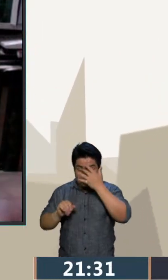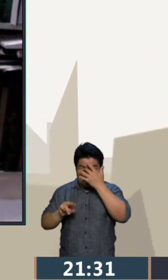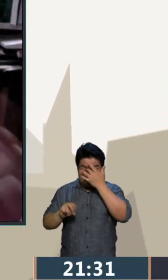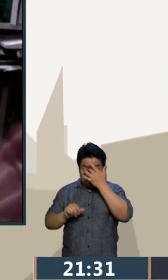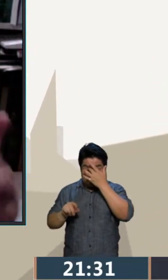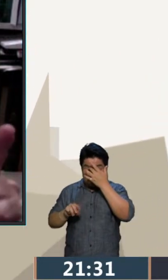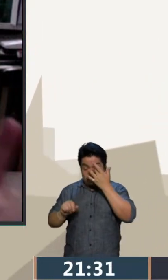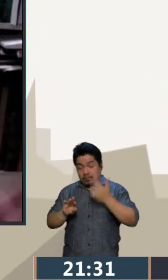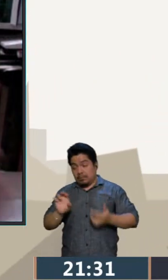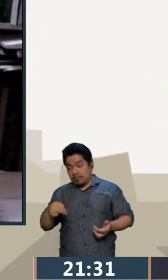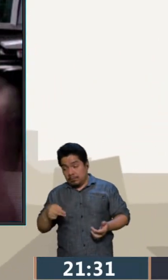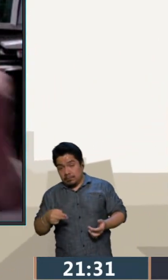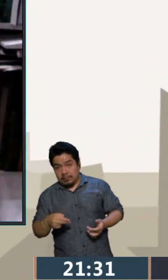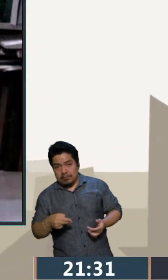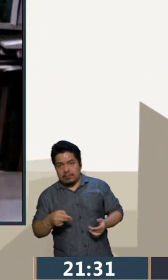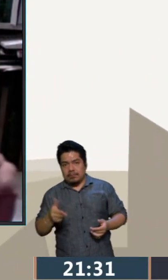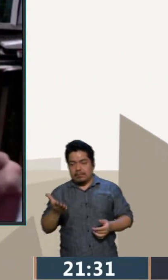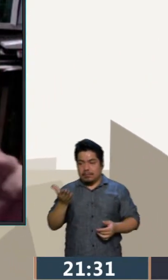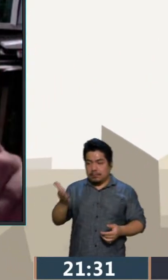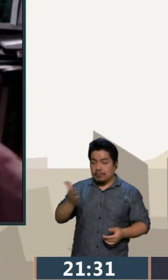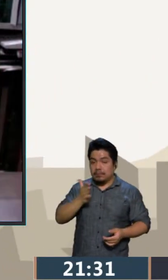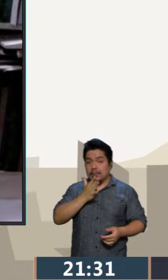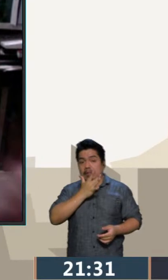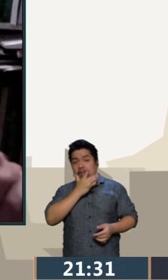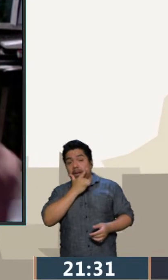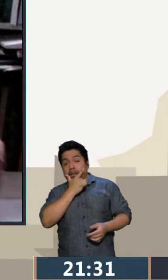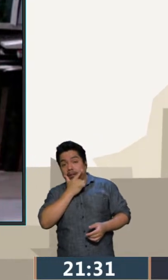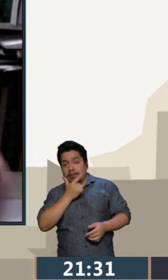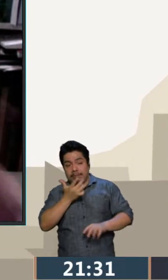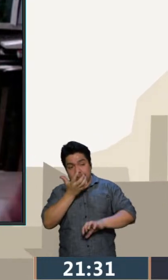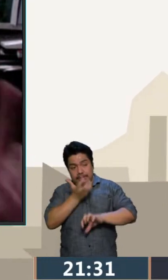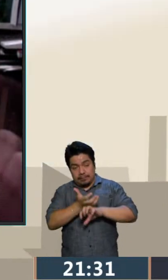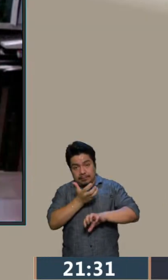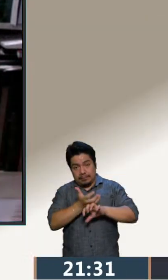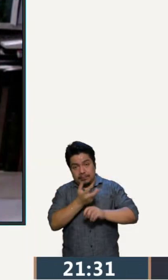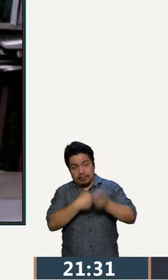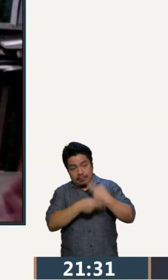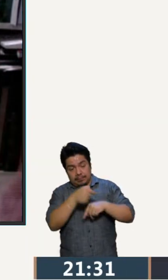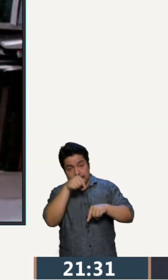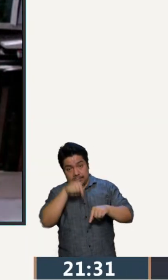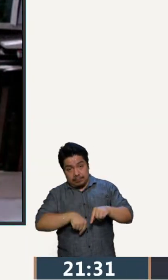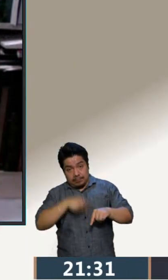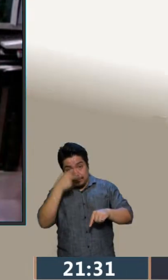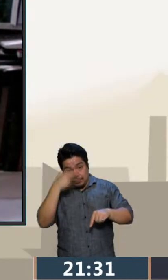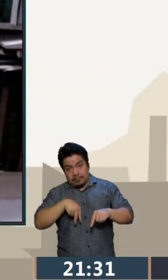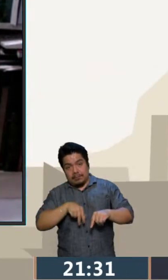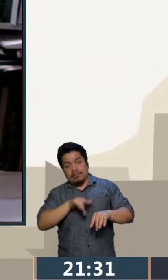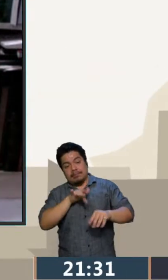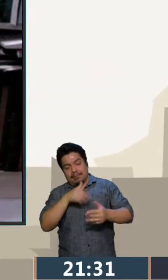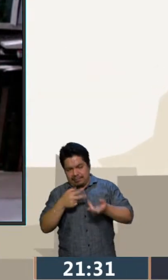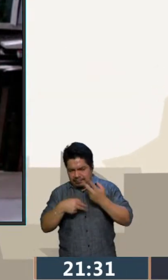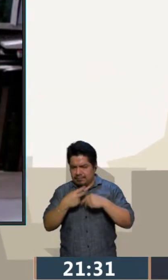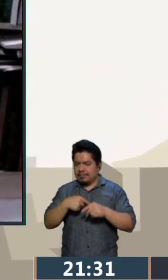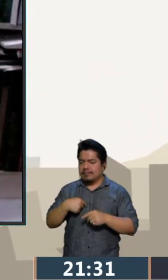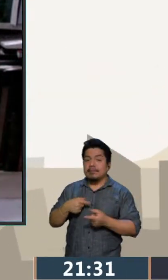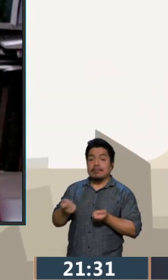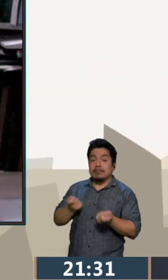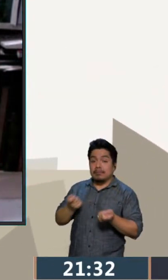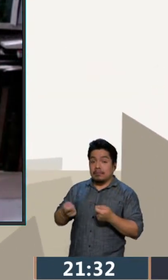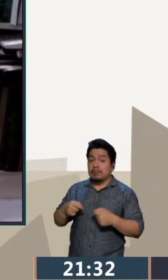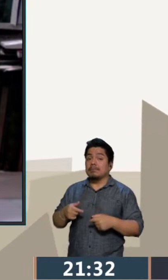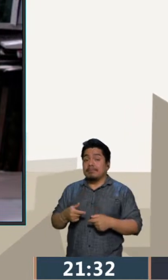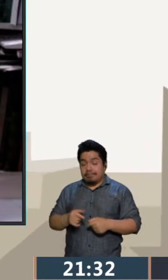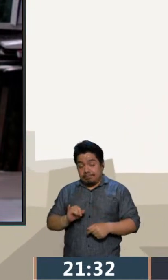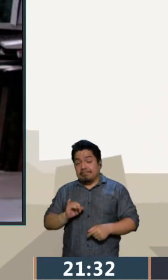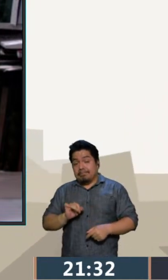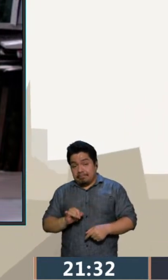Beltrán, que pide en buen inglés, ¿sí?, que Estados Unidos intervenga en México. Y esto es un complemento de esta historia. Sí